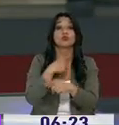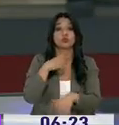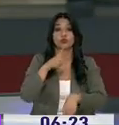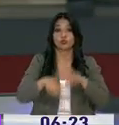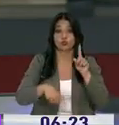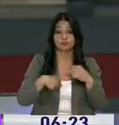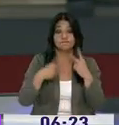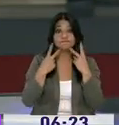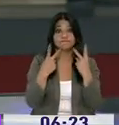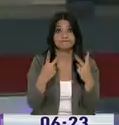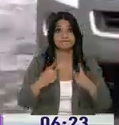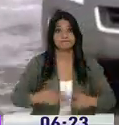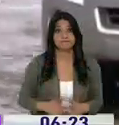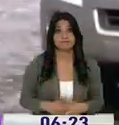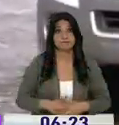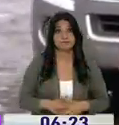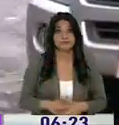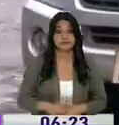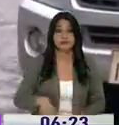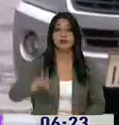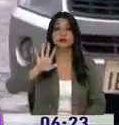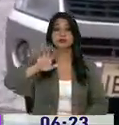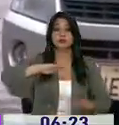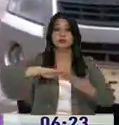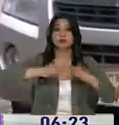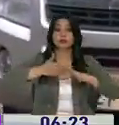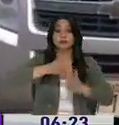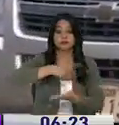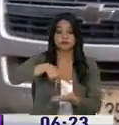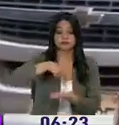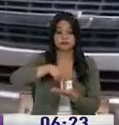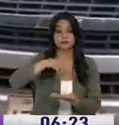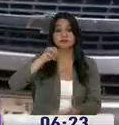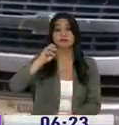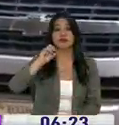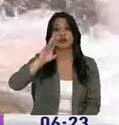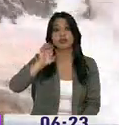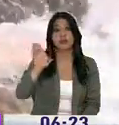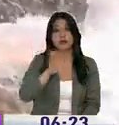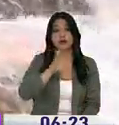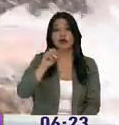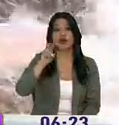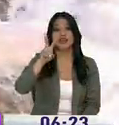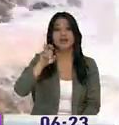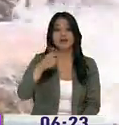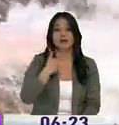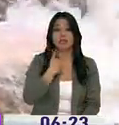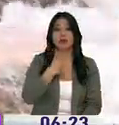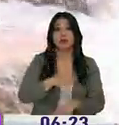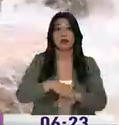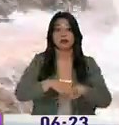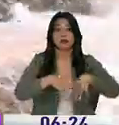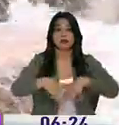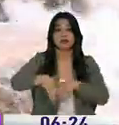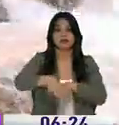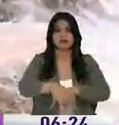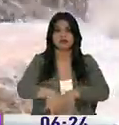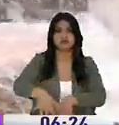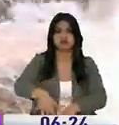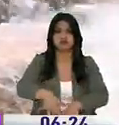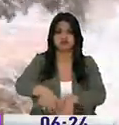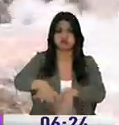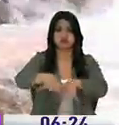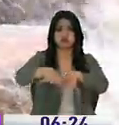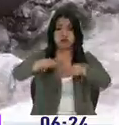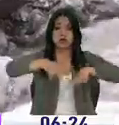Veamos. 5 comunidades pertenecientes a la parroquia de Monte Olivo se quedaron incomunicadas después del desbordamiento del río Apaquí, debido al crecimiento